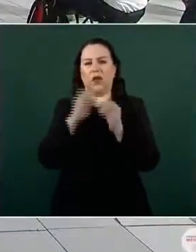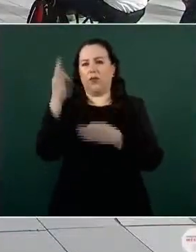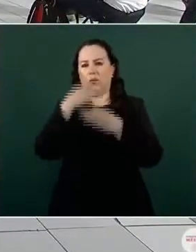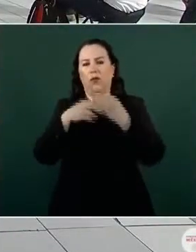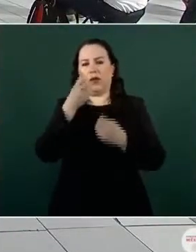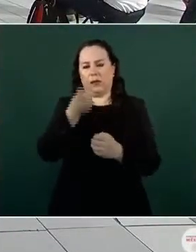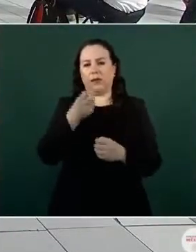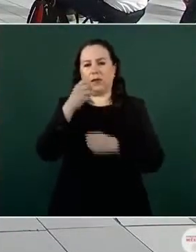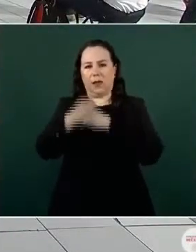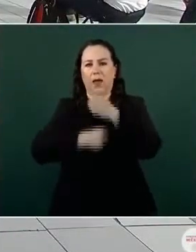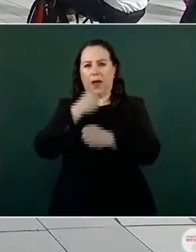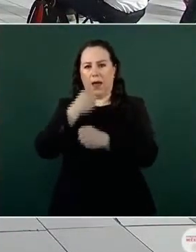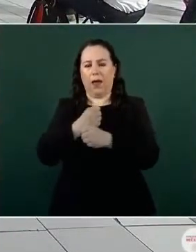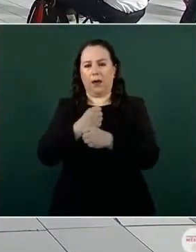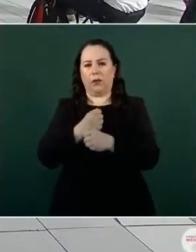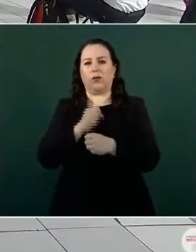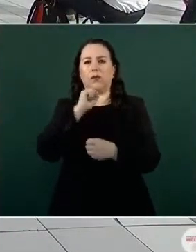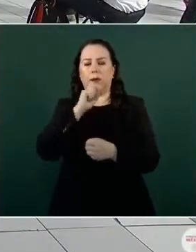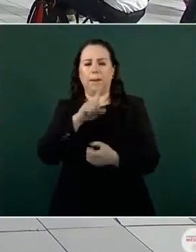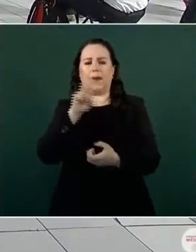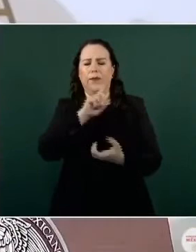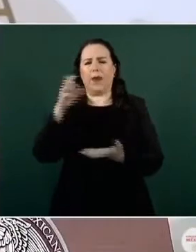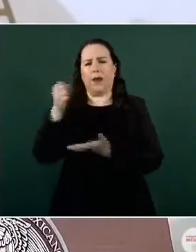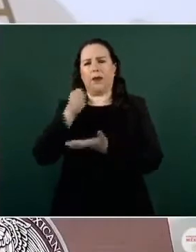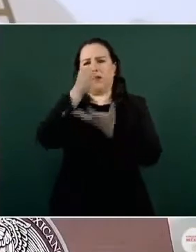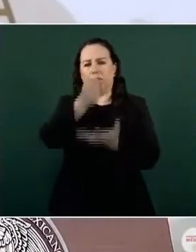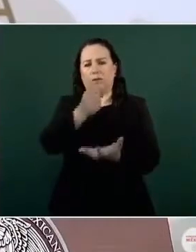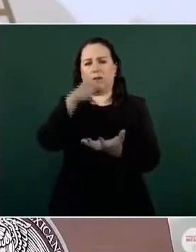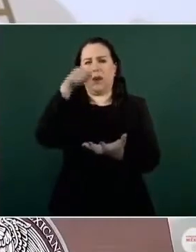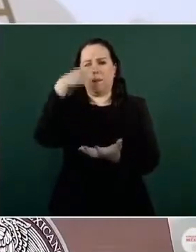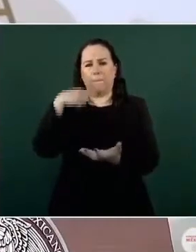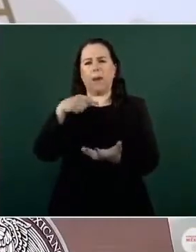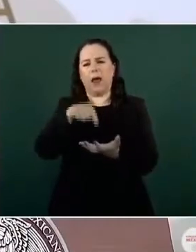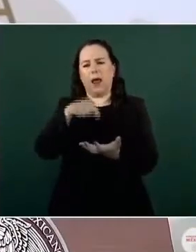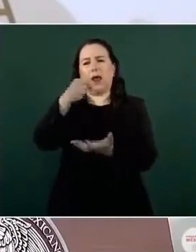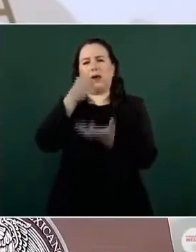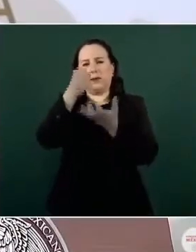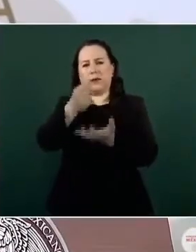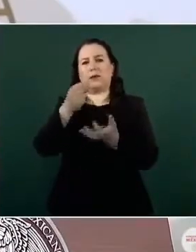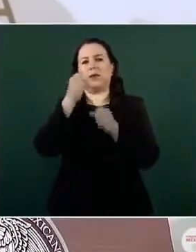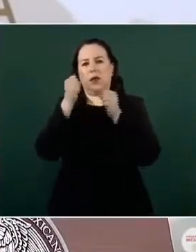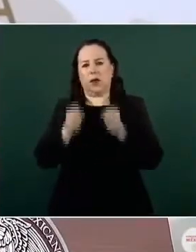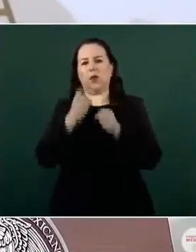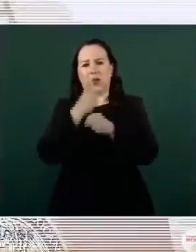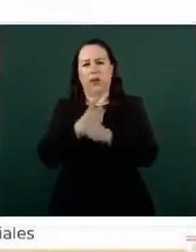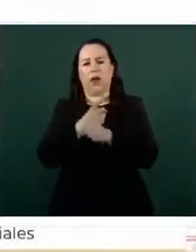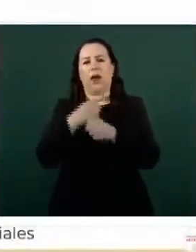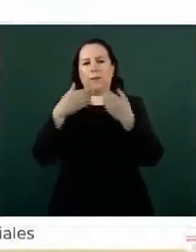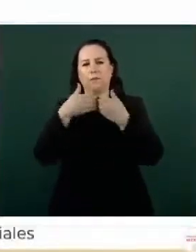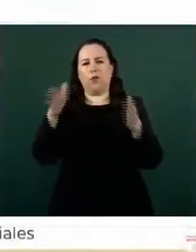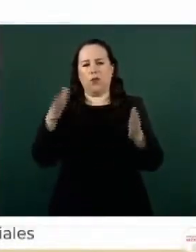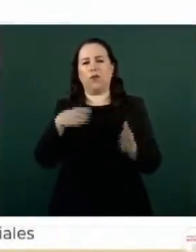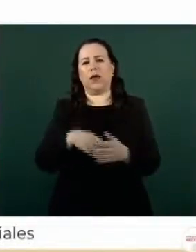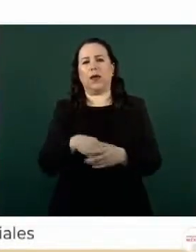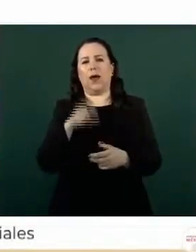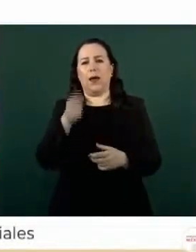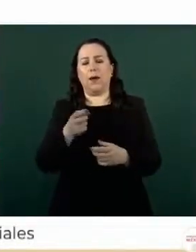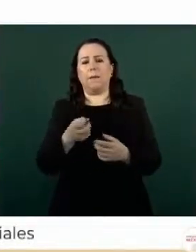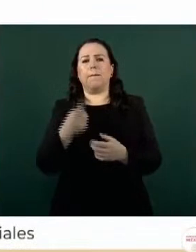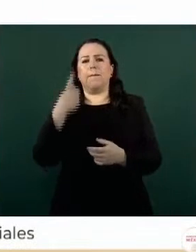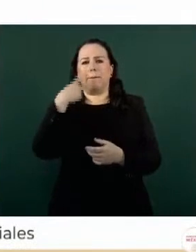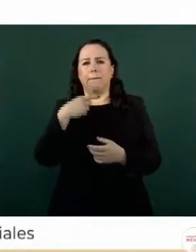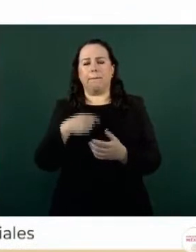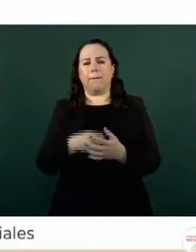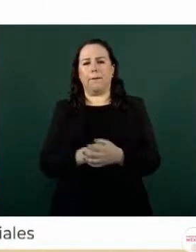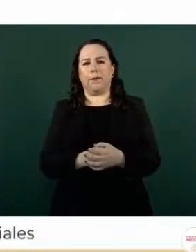cuanto a la asignación de recursos federales y estatales en materia de seguridad pública, en el Fondo de Aportaciones para la